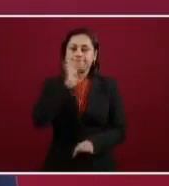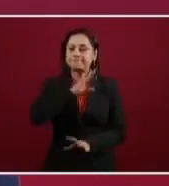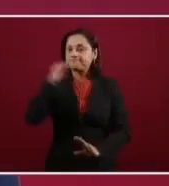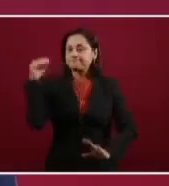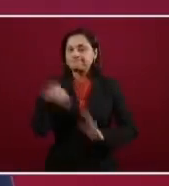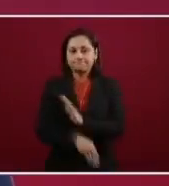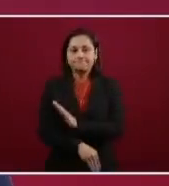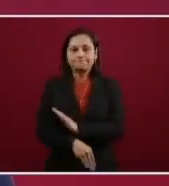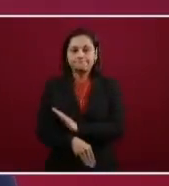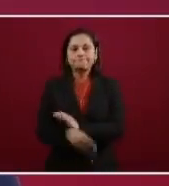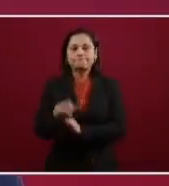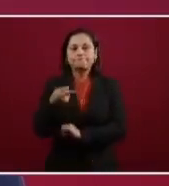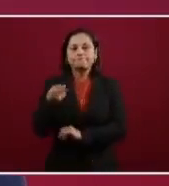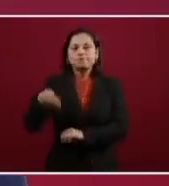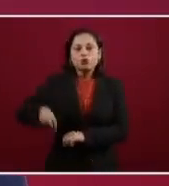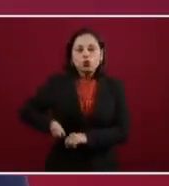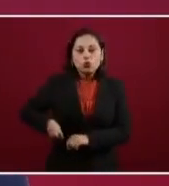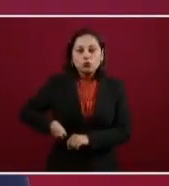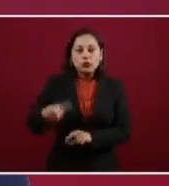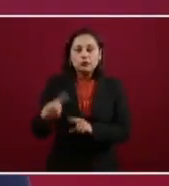por la corrupción